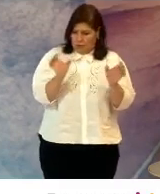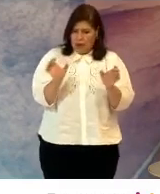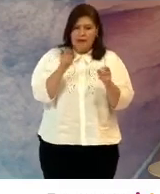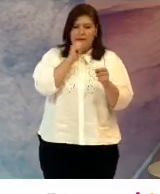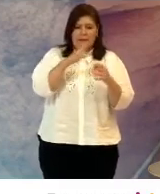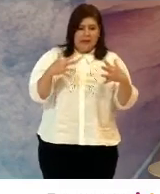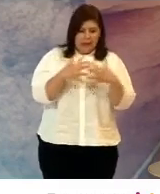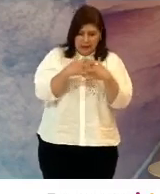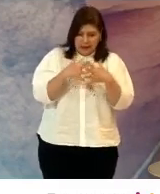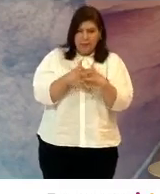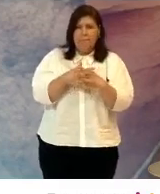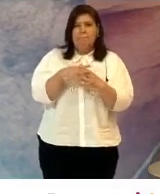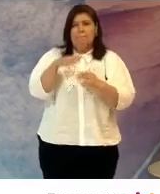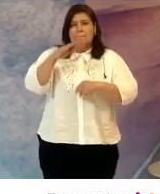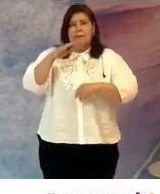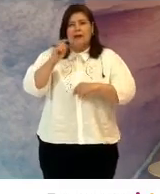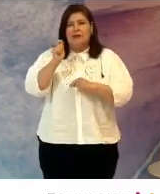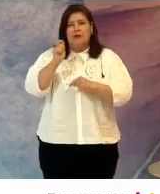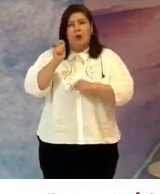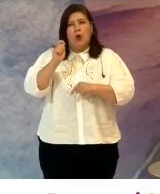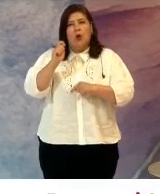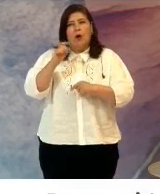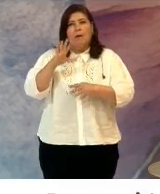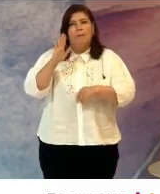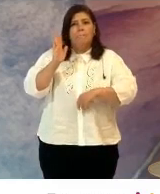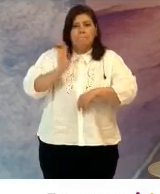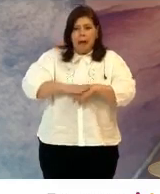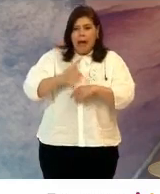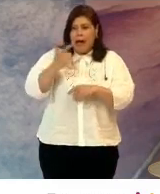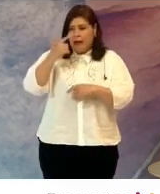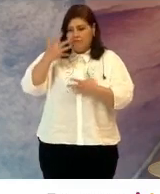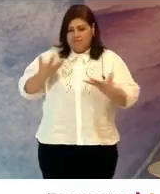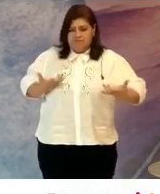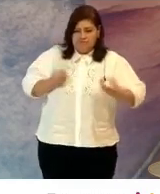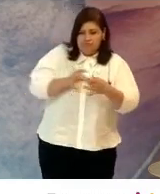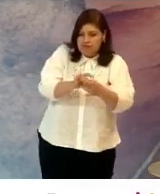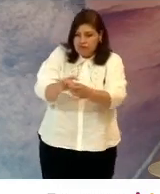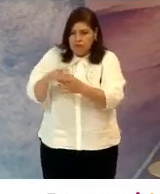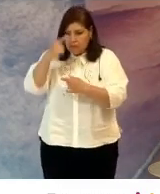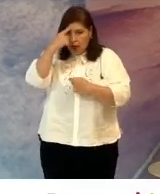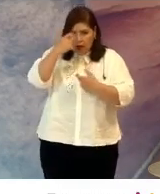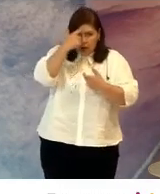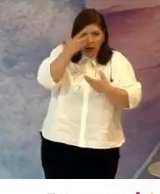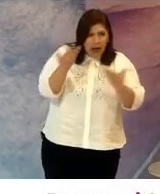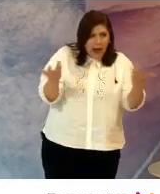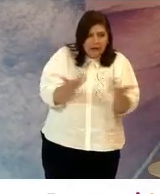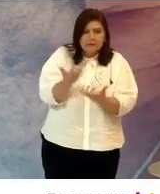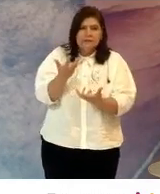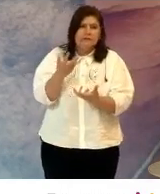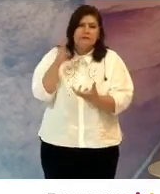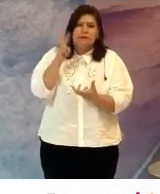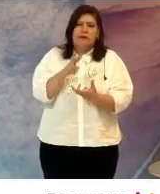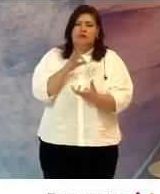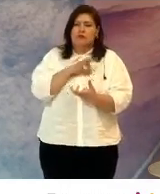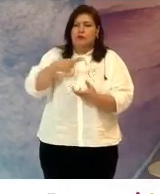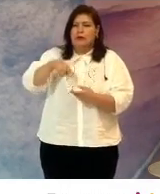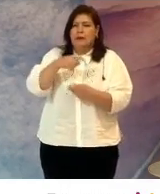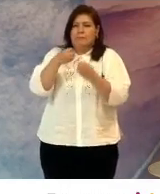co-creación. Estamos matándonos entre estos límites. Tenemos